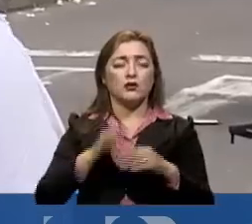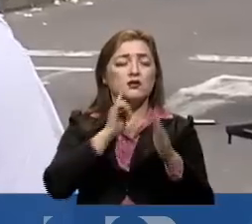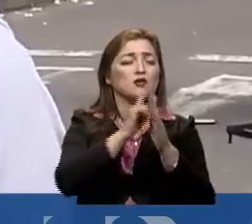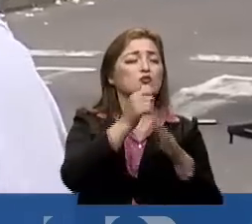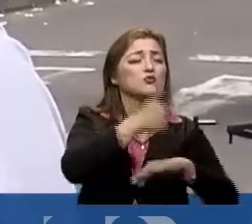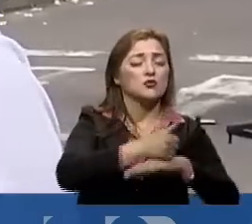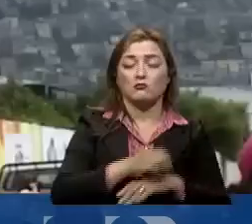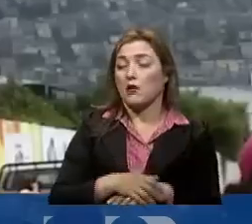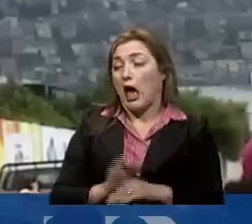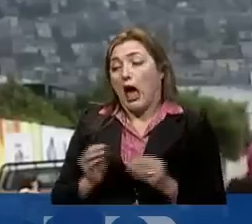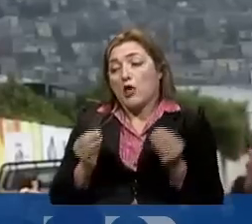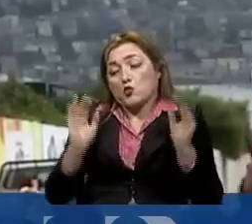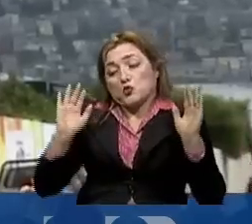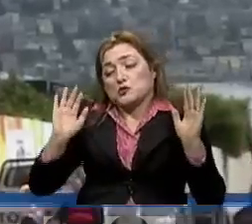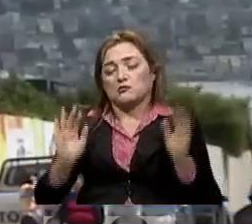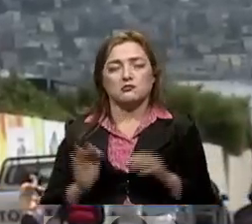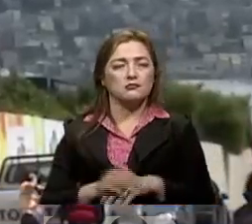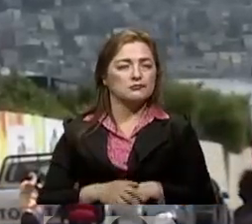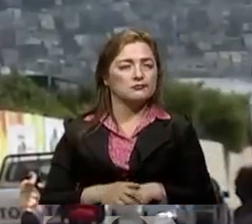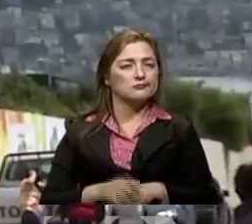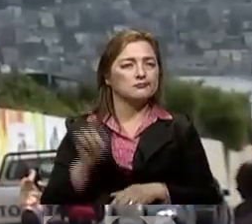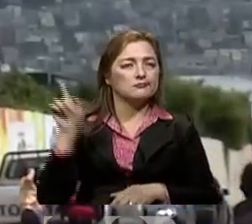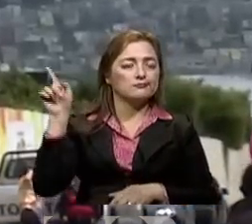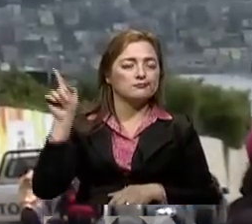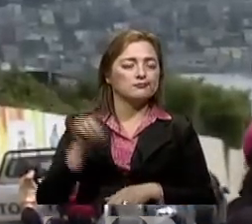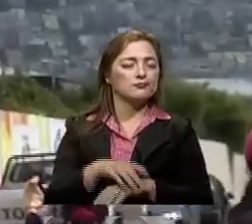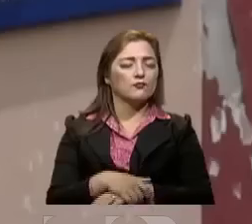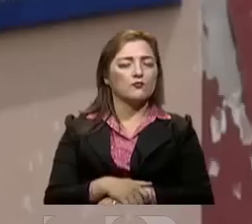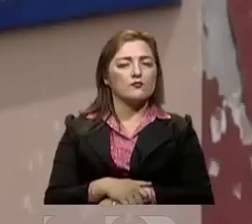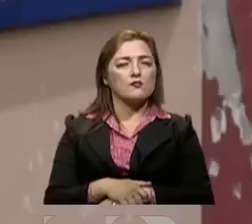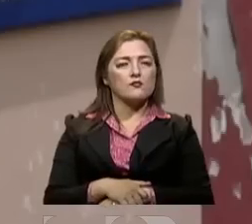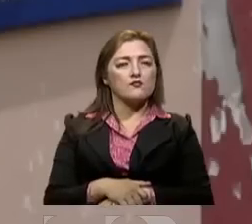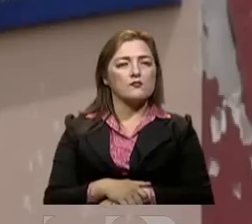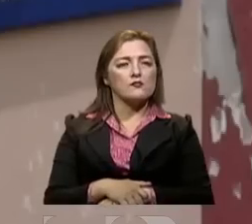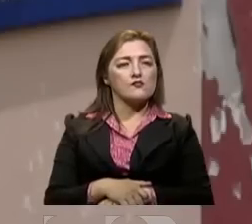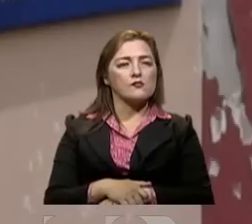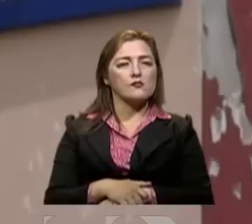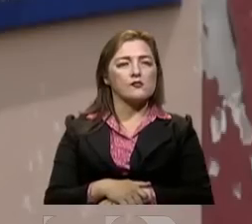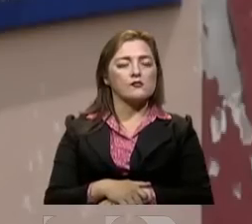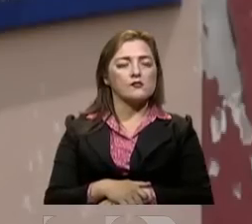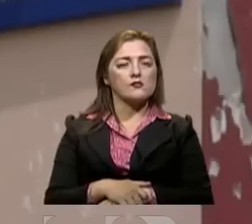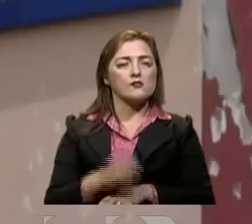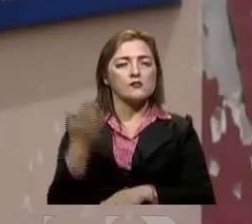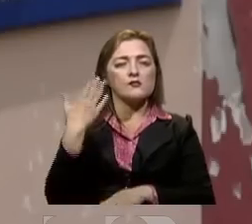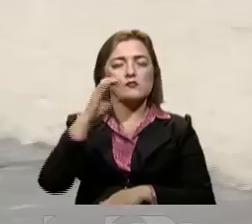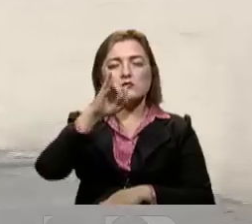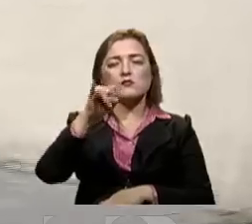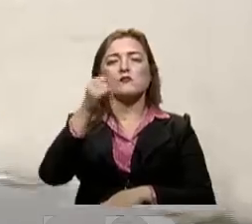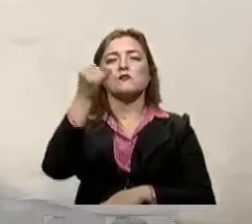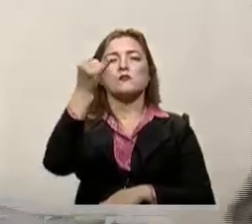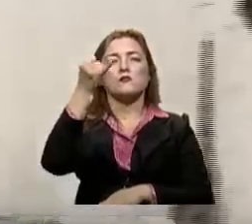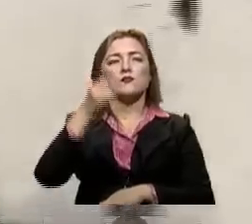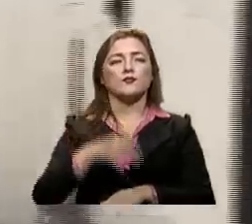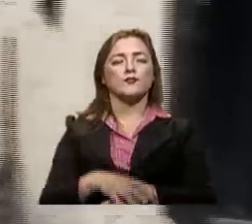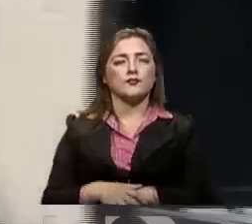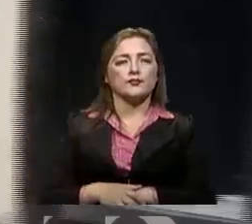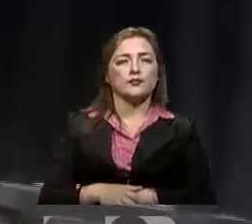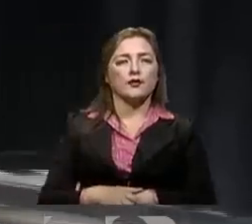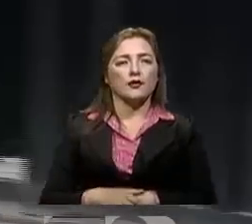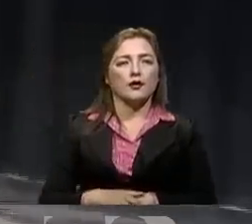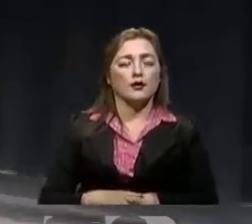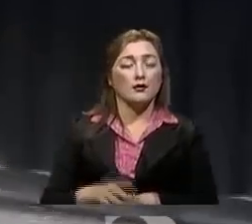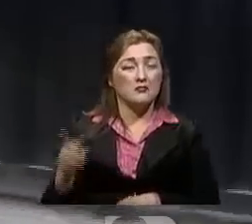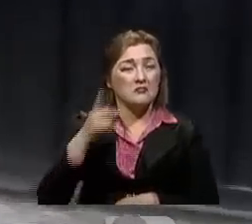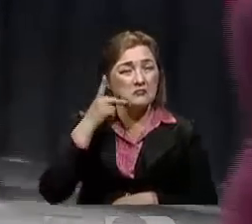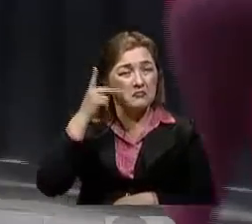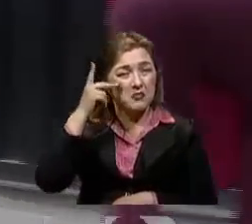al percance, no saben qué hacer. El hecho ocurrió en la unidad educativa Aida Gallegos de Moncayo el pasado jueves, pero según el padre de la